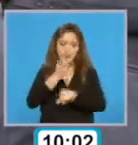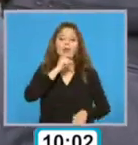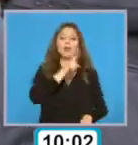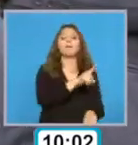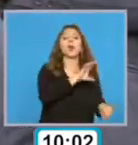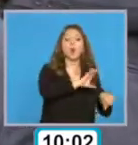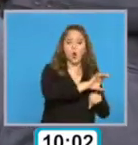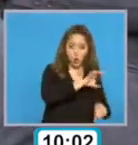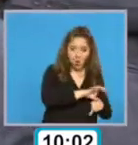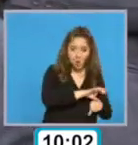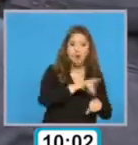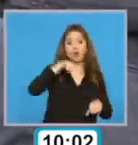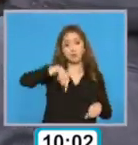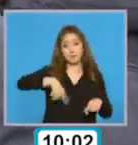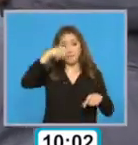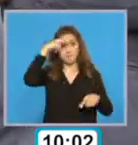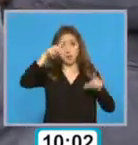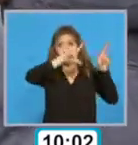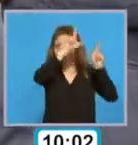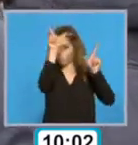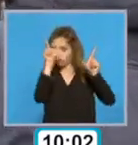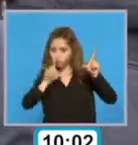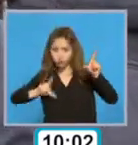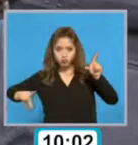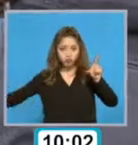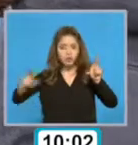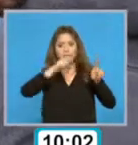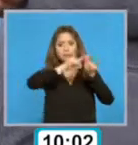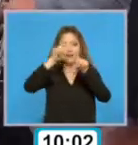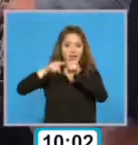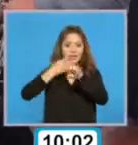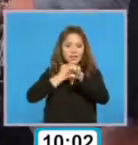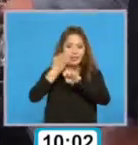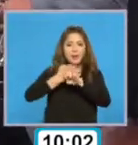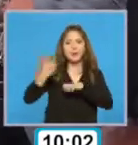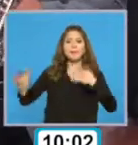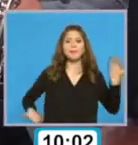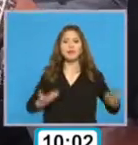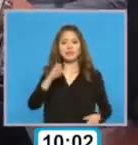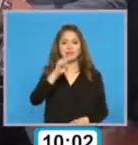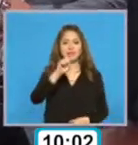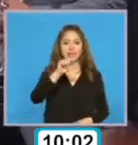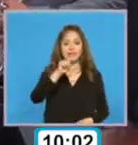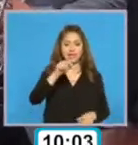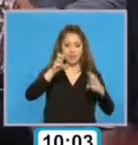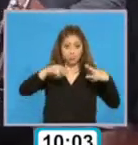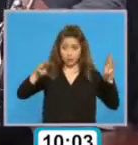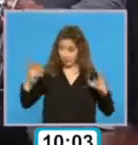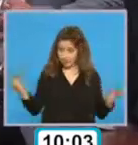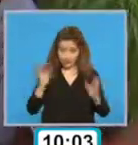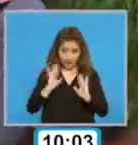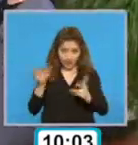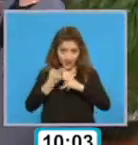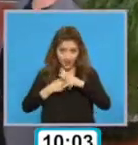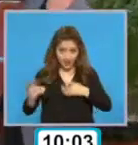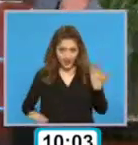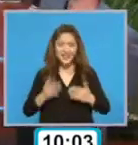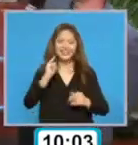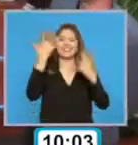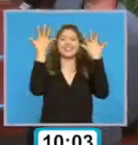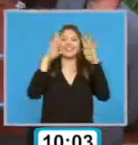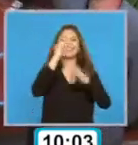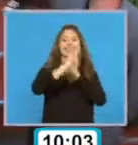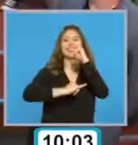también, y toda nuestra República Mexicana llevando nuestra salsa, nuestra música. Pues ya queremos bailar, muchachos. Claro que sí. ¿Se vale o no? Sí, sí, sí, Venga, vamos. el aplauso para